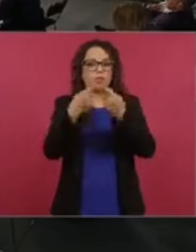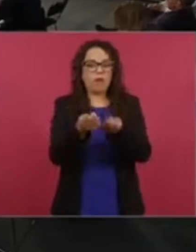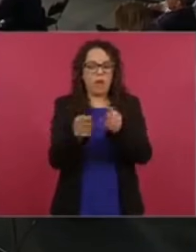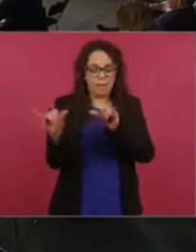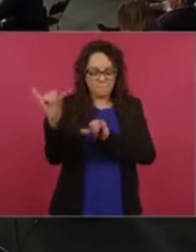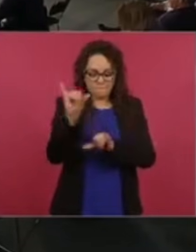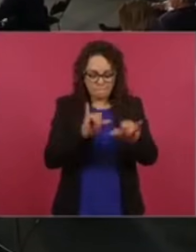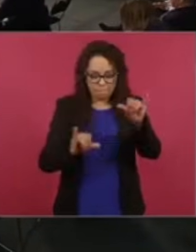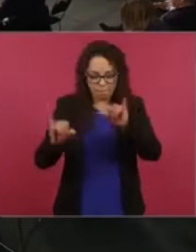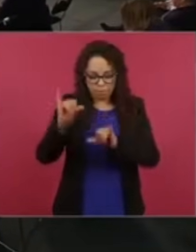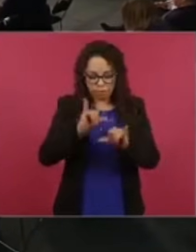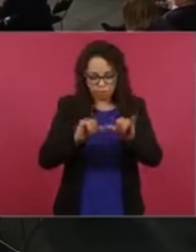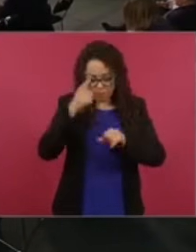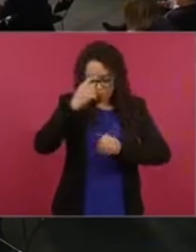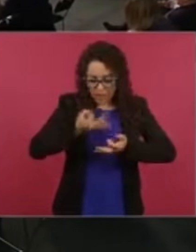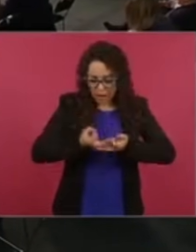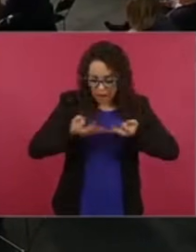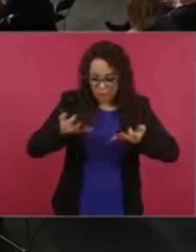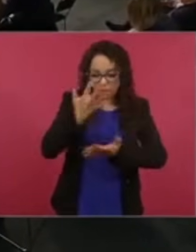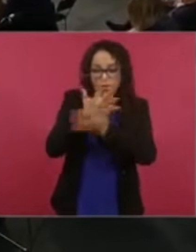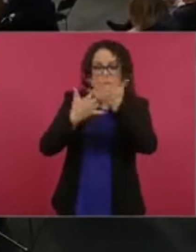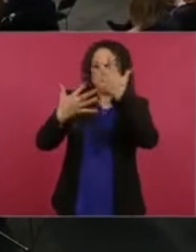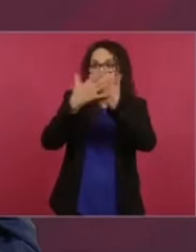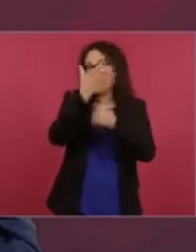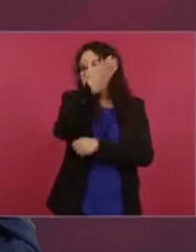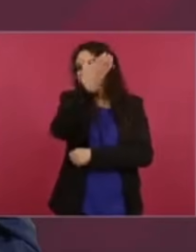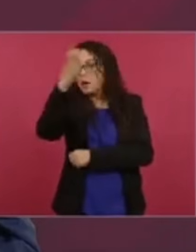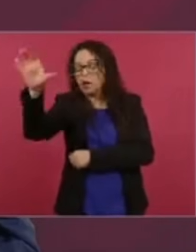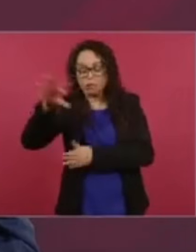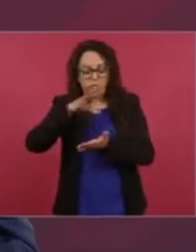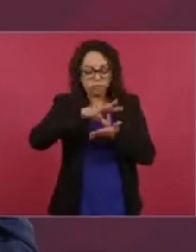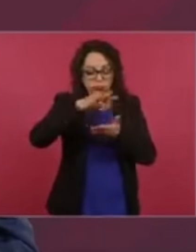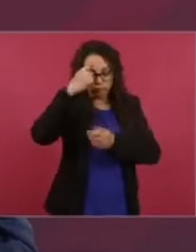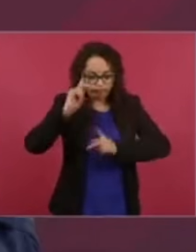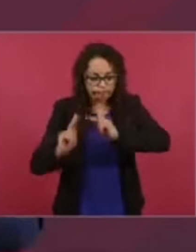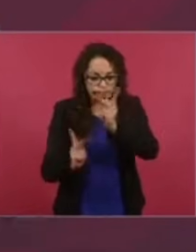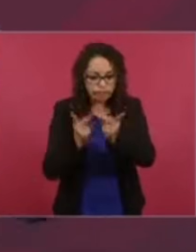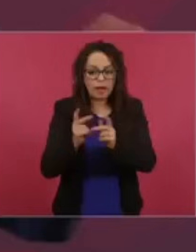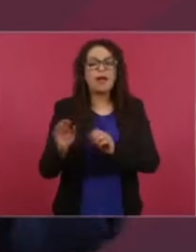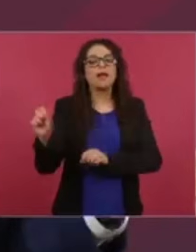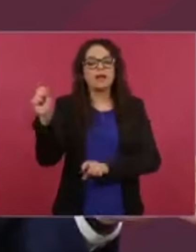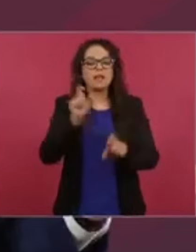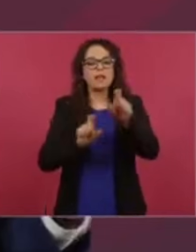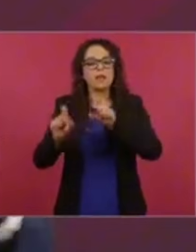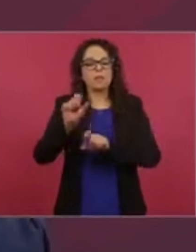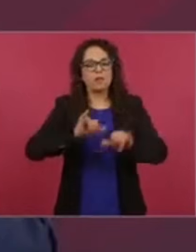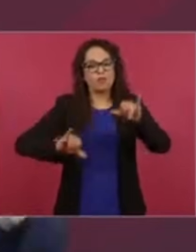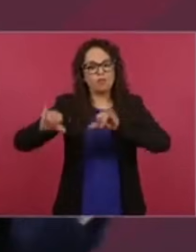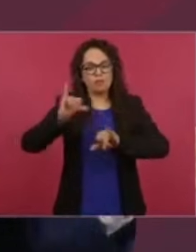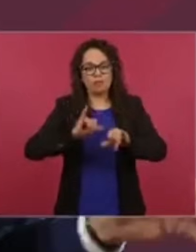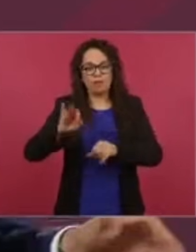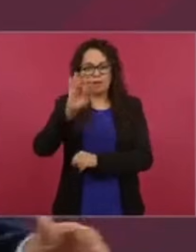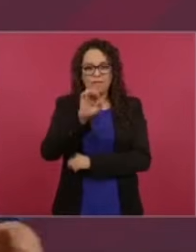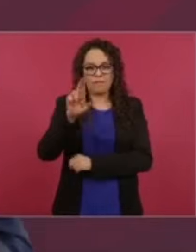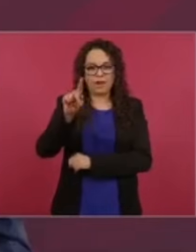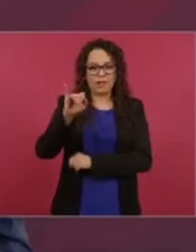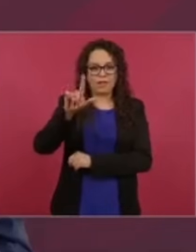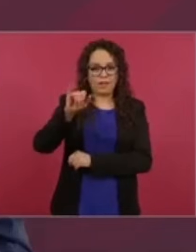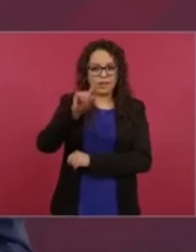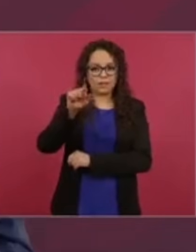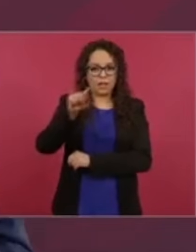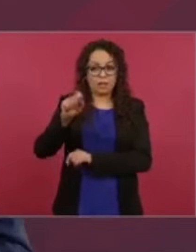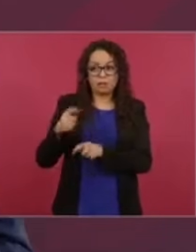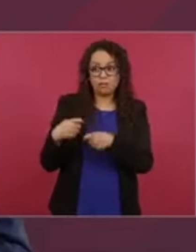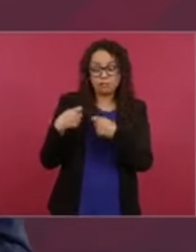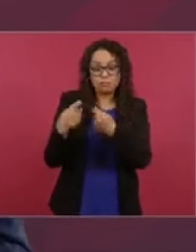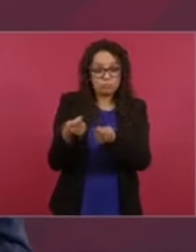para sembrar sus tierras Entonces sí hemos